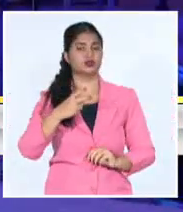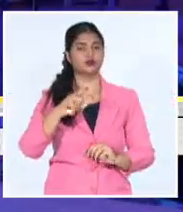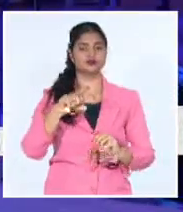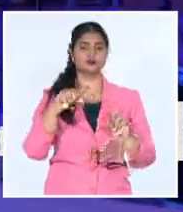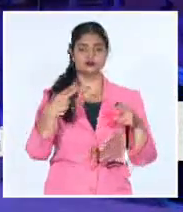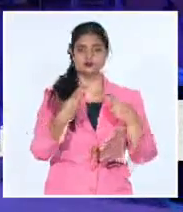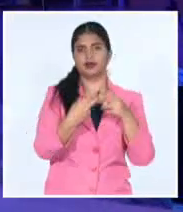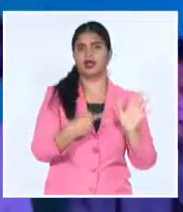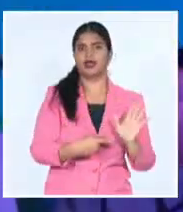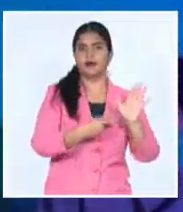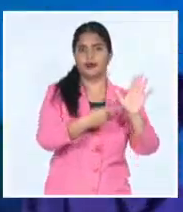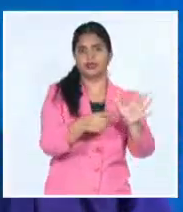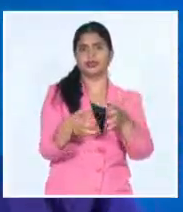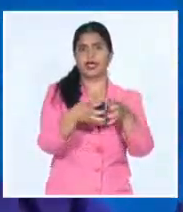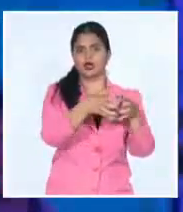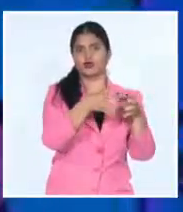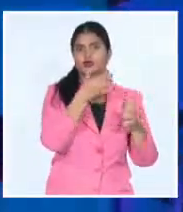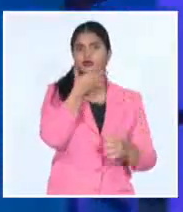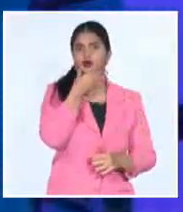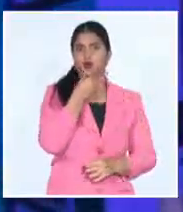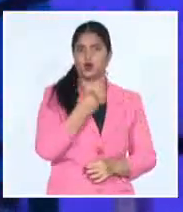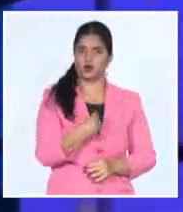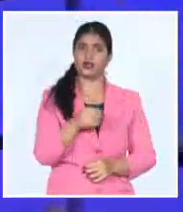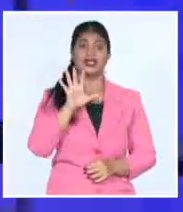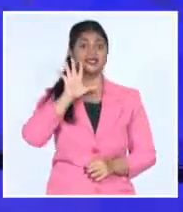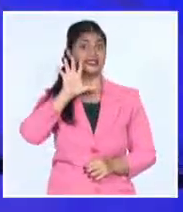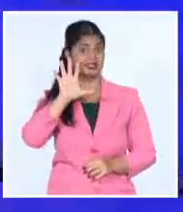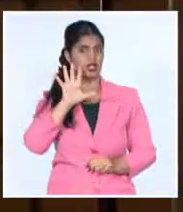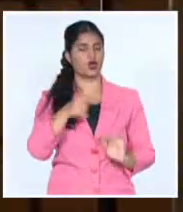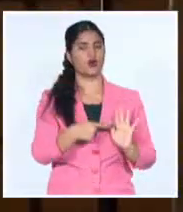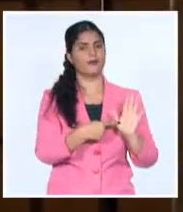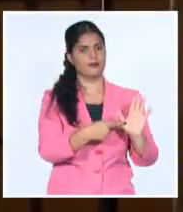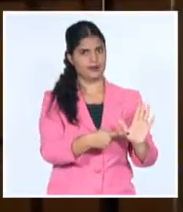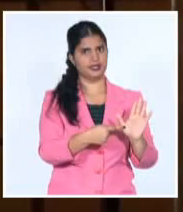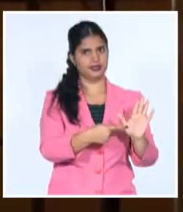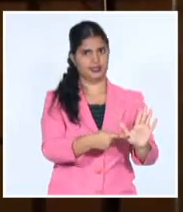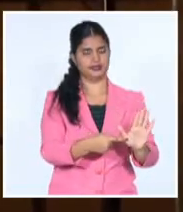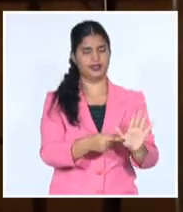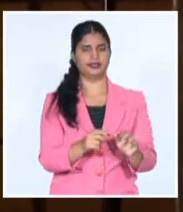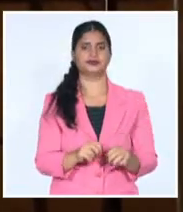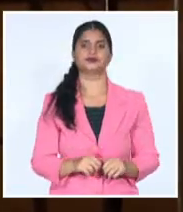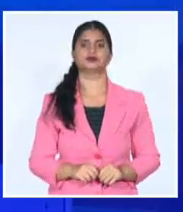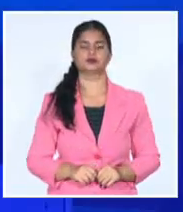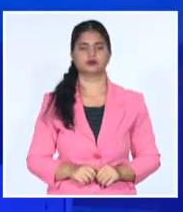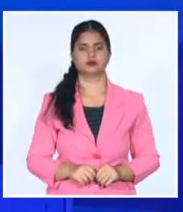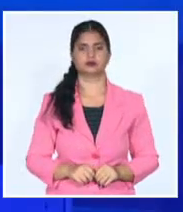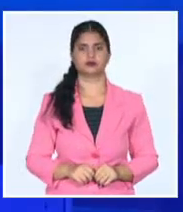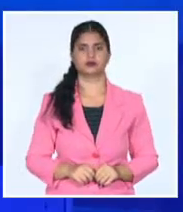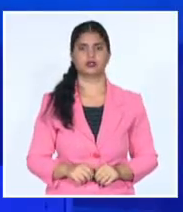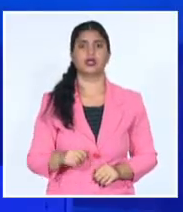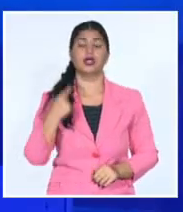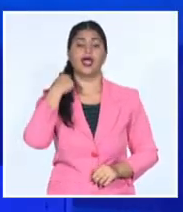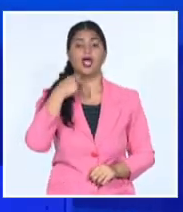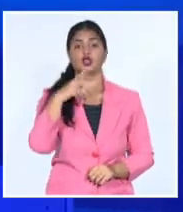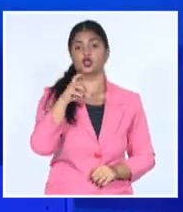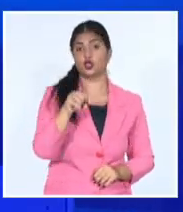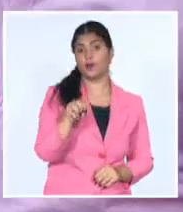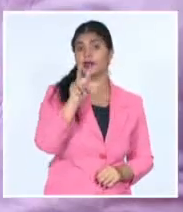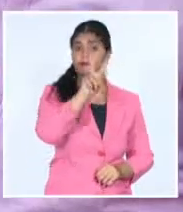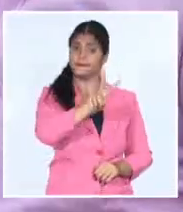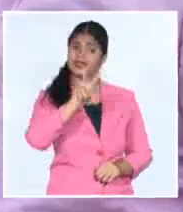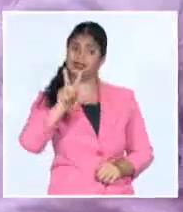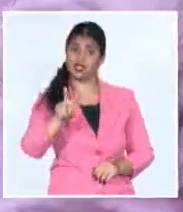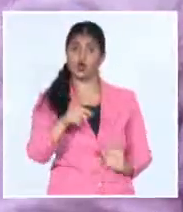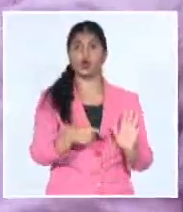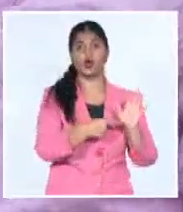otro manual para huidas que comprenderá 5 piezas. De la cual ya estrenamos Ofelia en el 2022. Luces de Neón viene siendo como una segunda